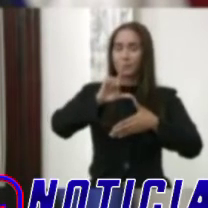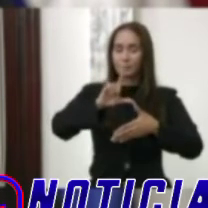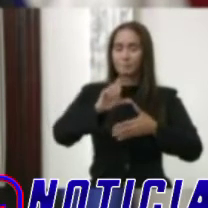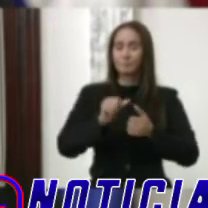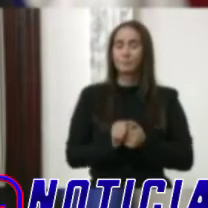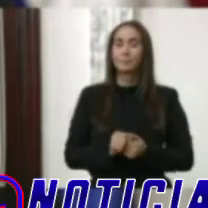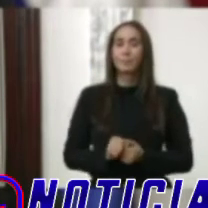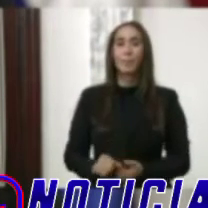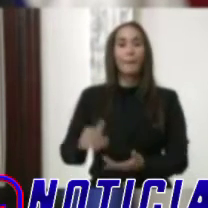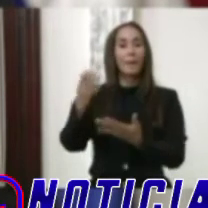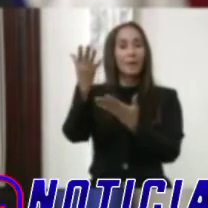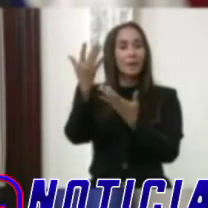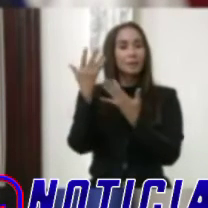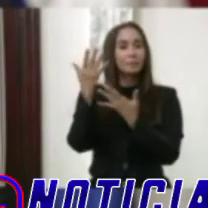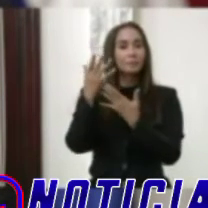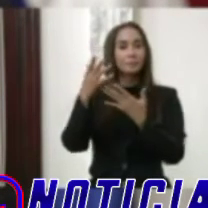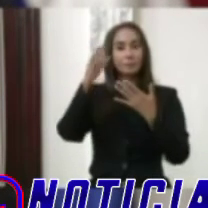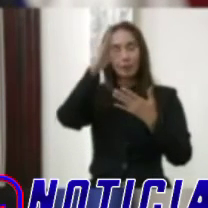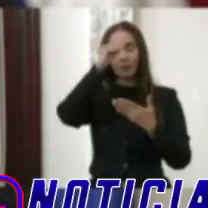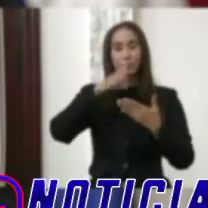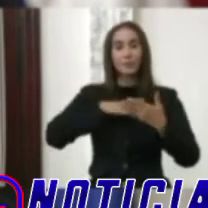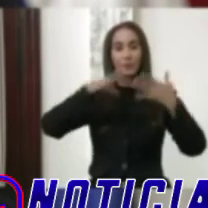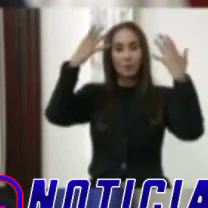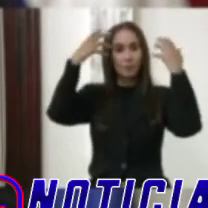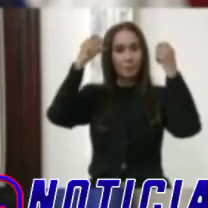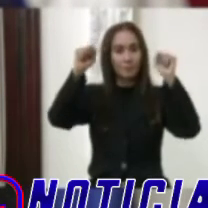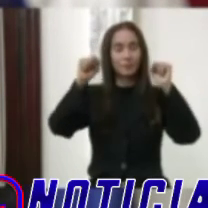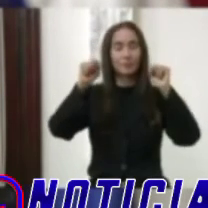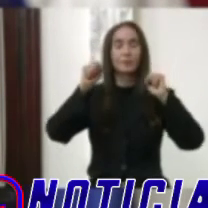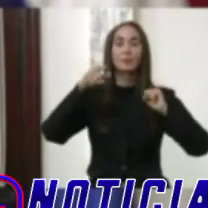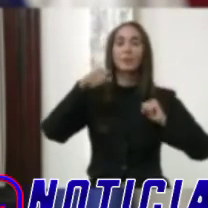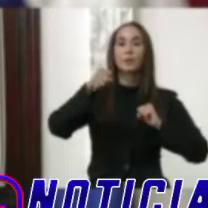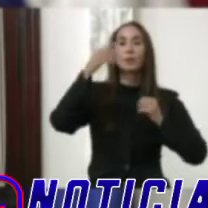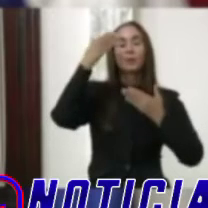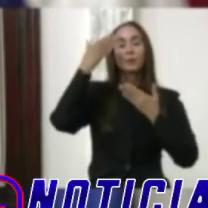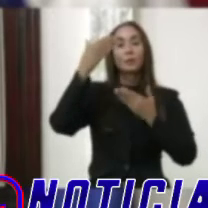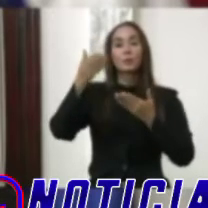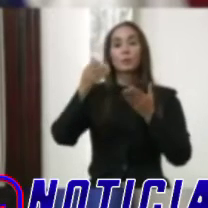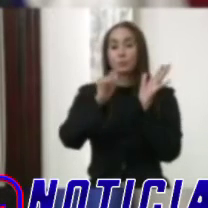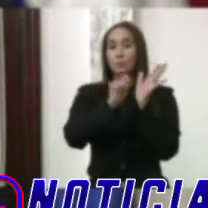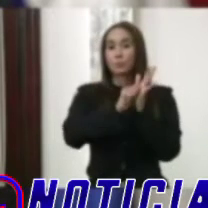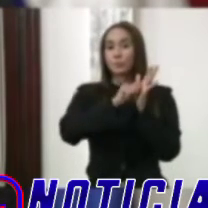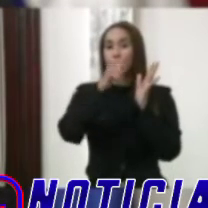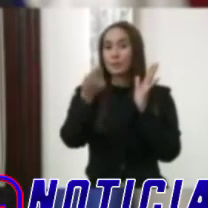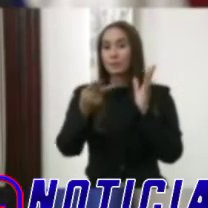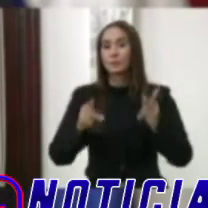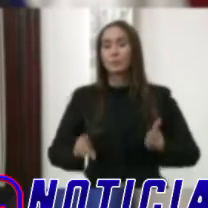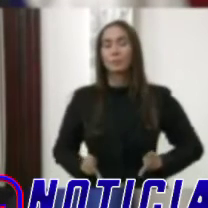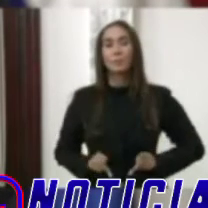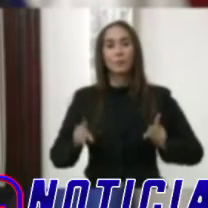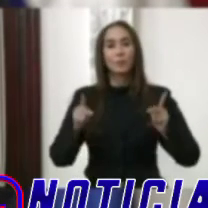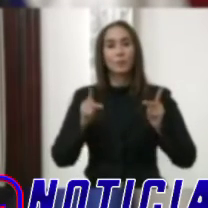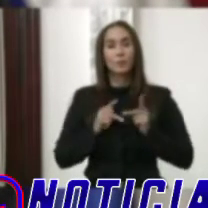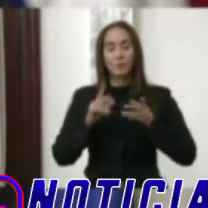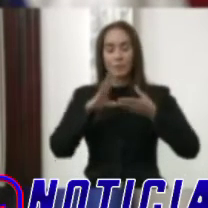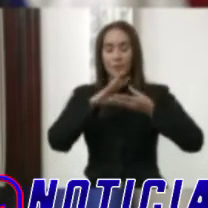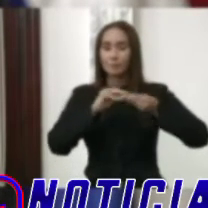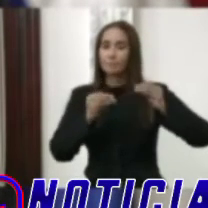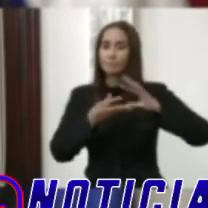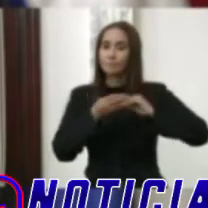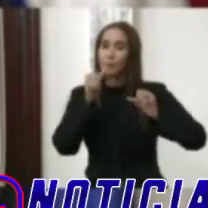señor presidente, que a usted los conserve como un testimonio vivo de este histórico